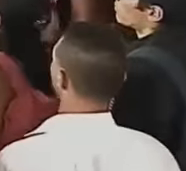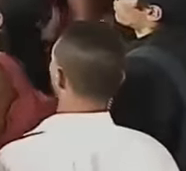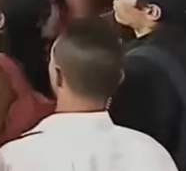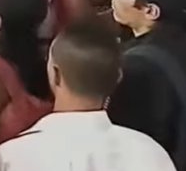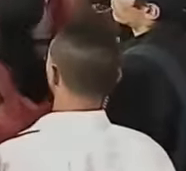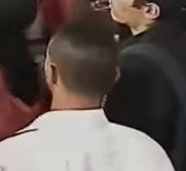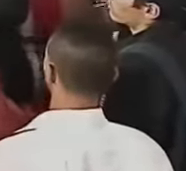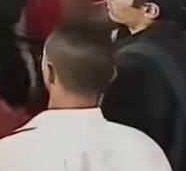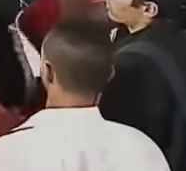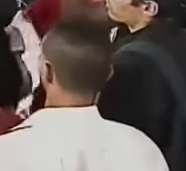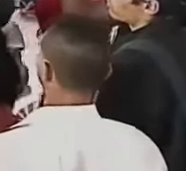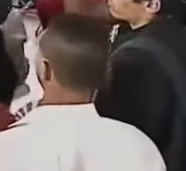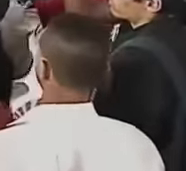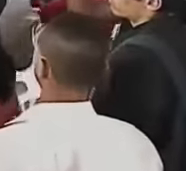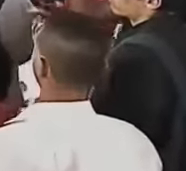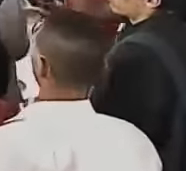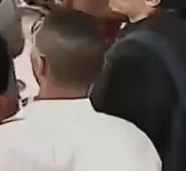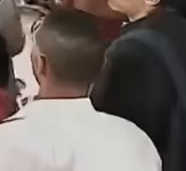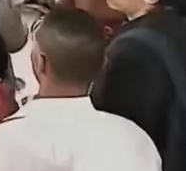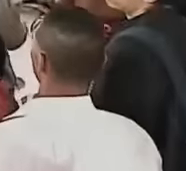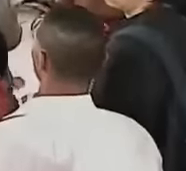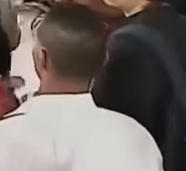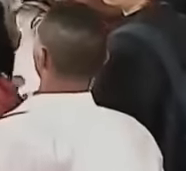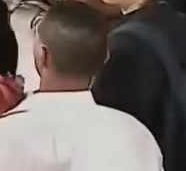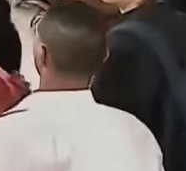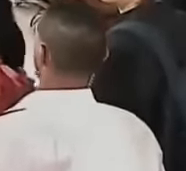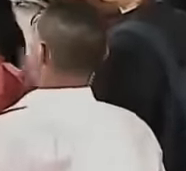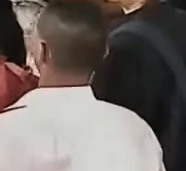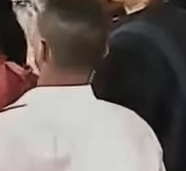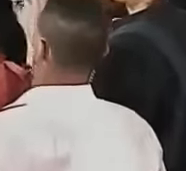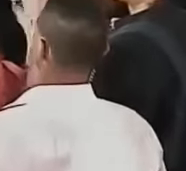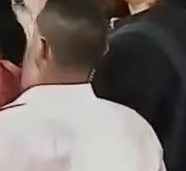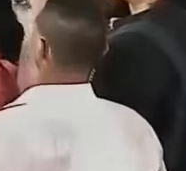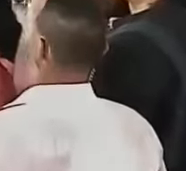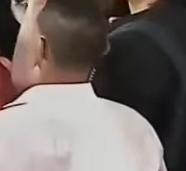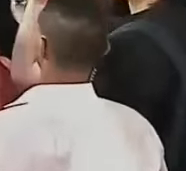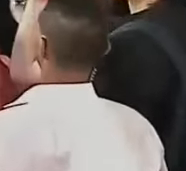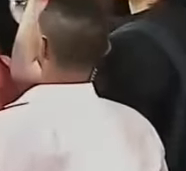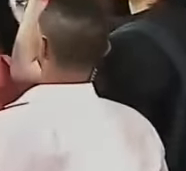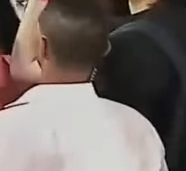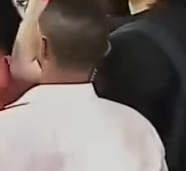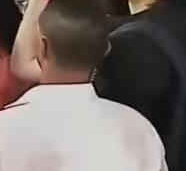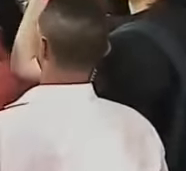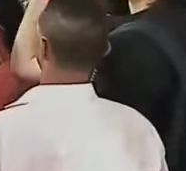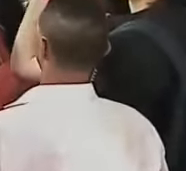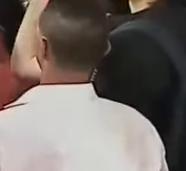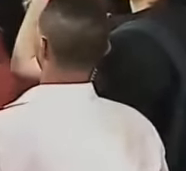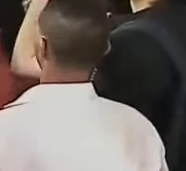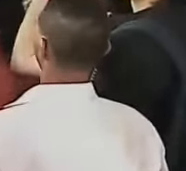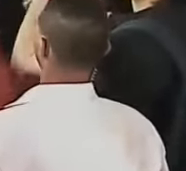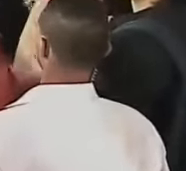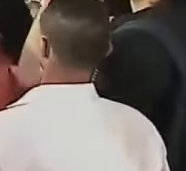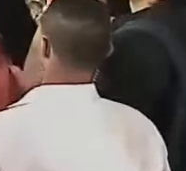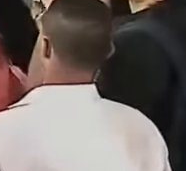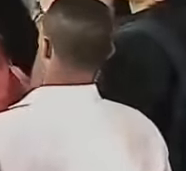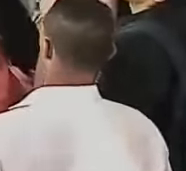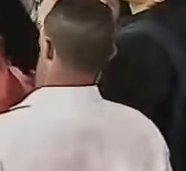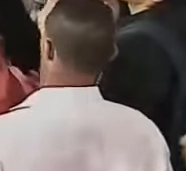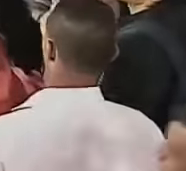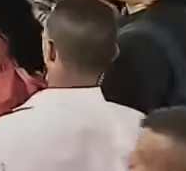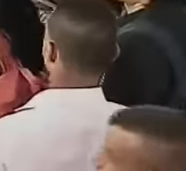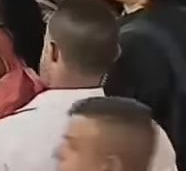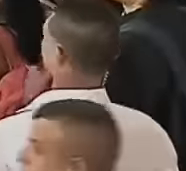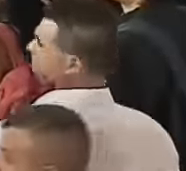del pueblo. Los estados deben reconocer el principio de la no injerencia. Reconocemos que Venezuela es un estado libre, independiente y soberano